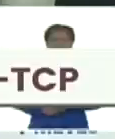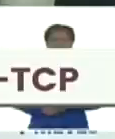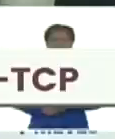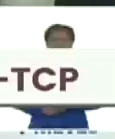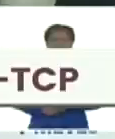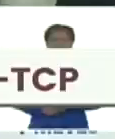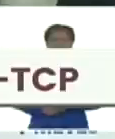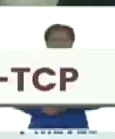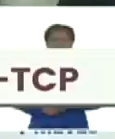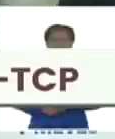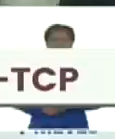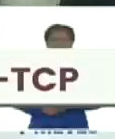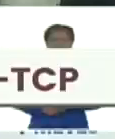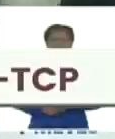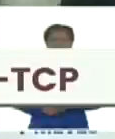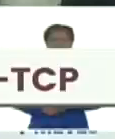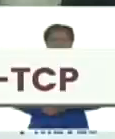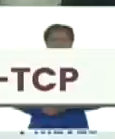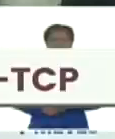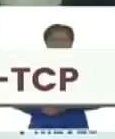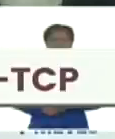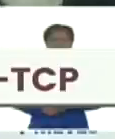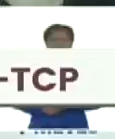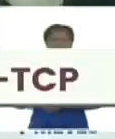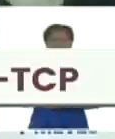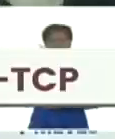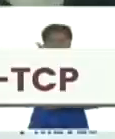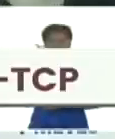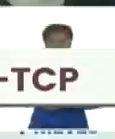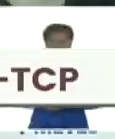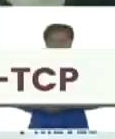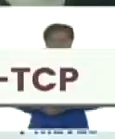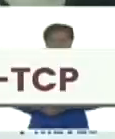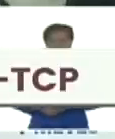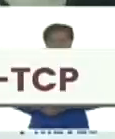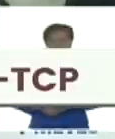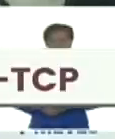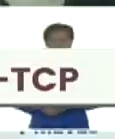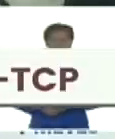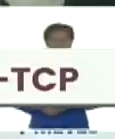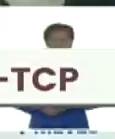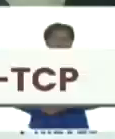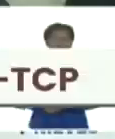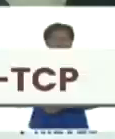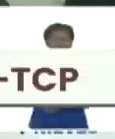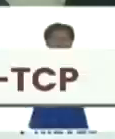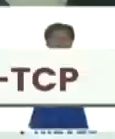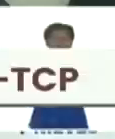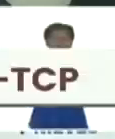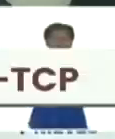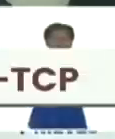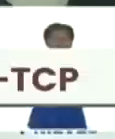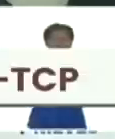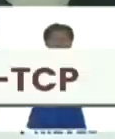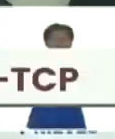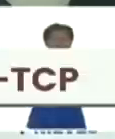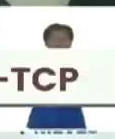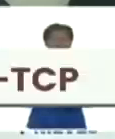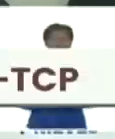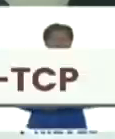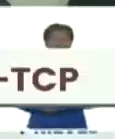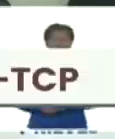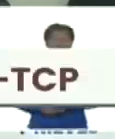Gracias. I want to say something to Comrade Ralph. Quisiera expresarle algo al compañero Ralph. En